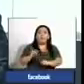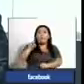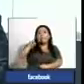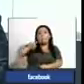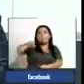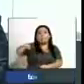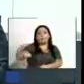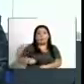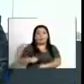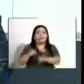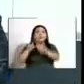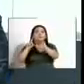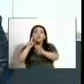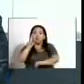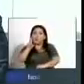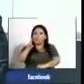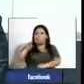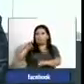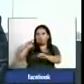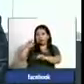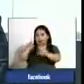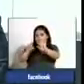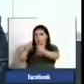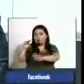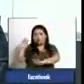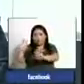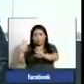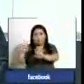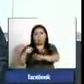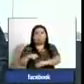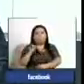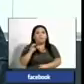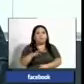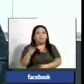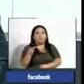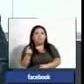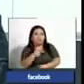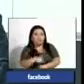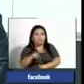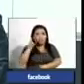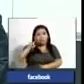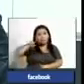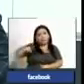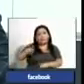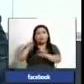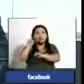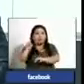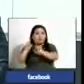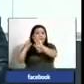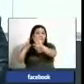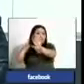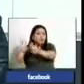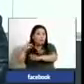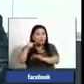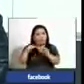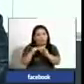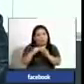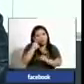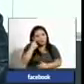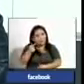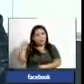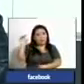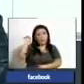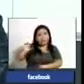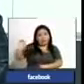muertes. Este es uno de los también niveles más altos de mortandad en este país a raíz del coronavirus. Pero como les decíamos, vamos a hablar también más de